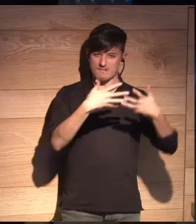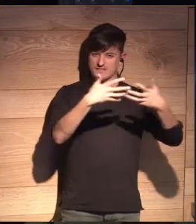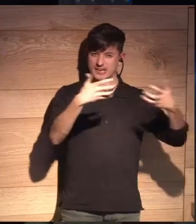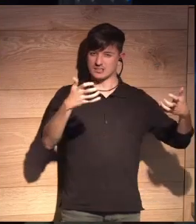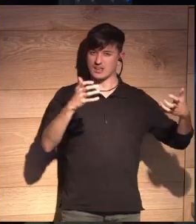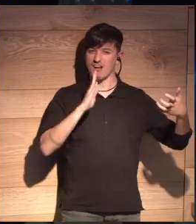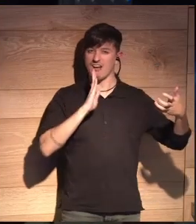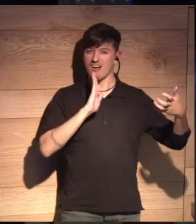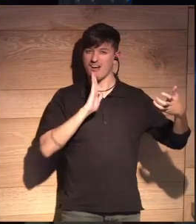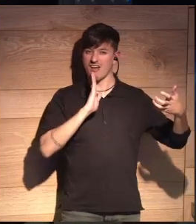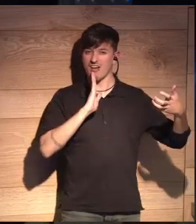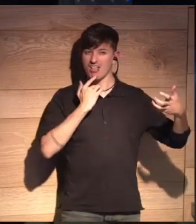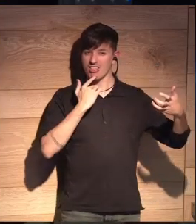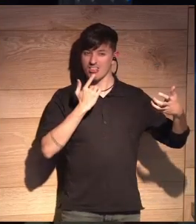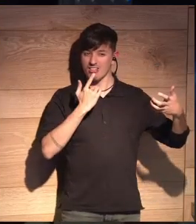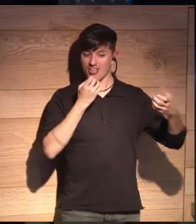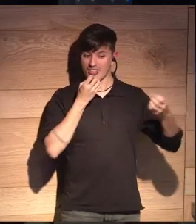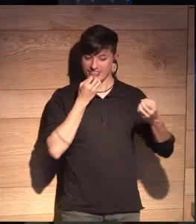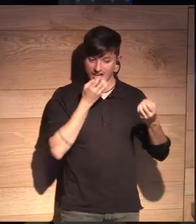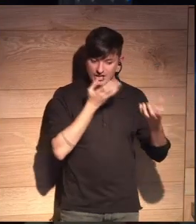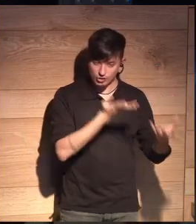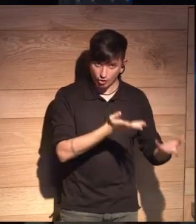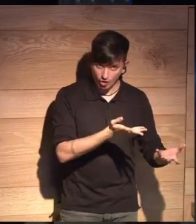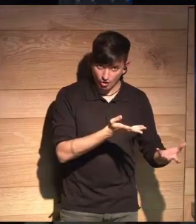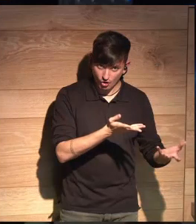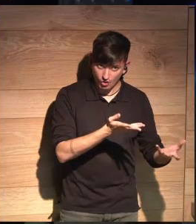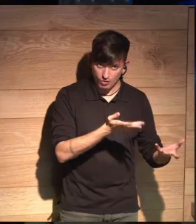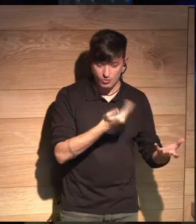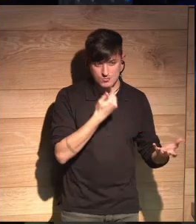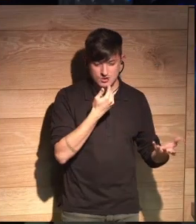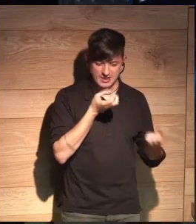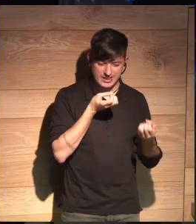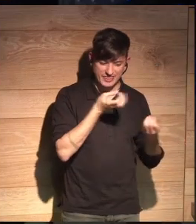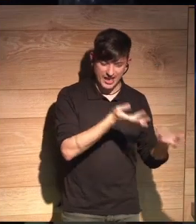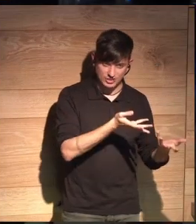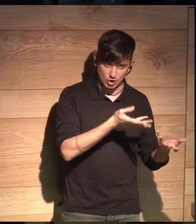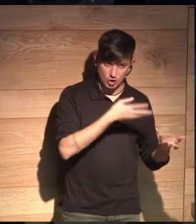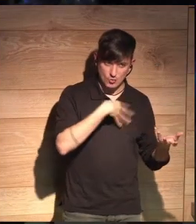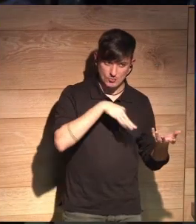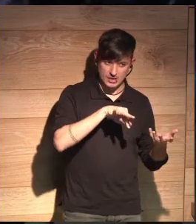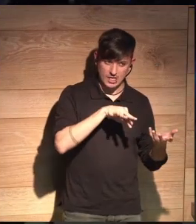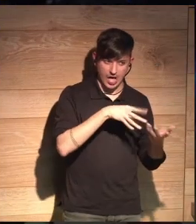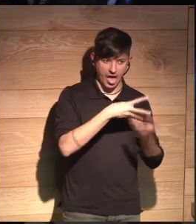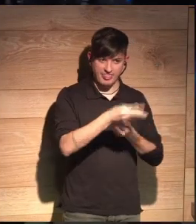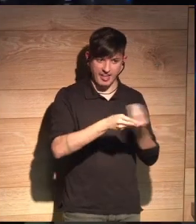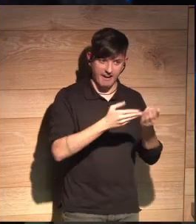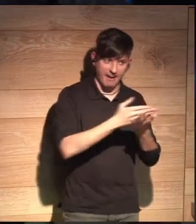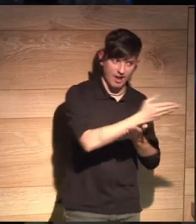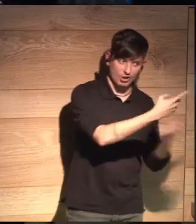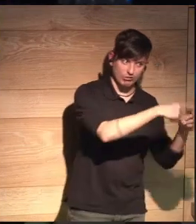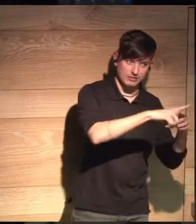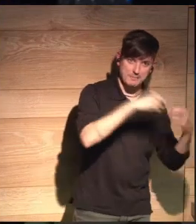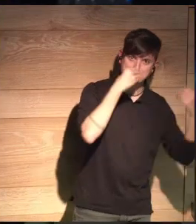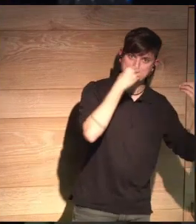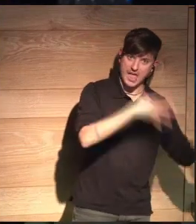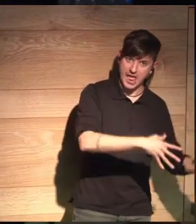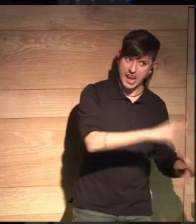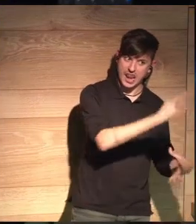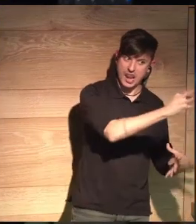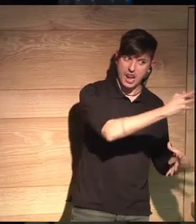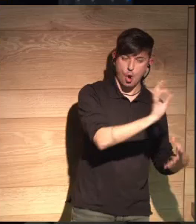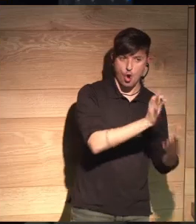decía carlos como el dato como que el dato puede hacer cualquier cosa puede hacer el bien y puede hacer algo regular como nos